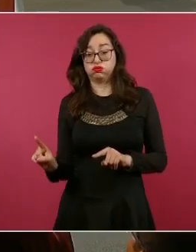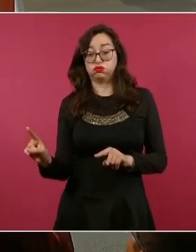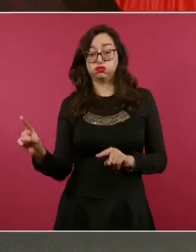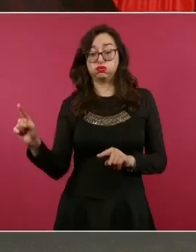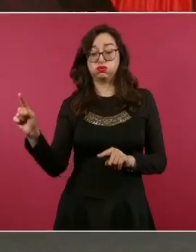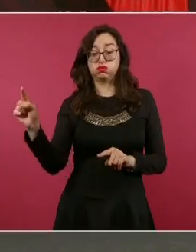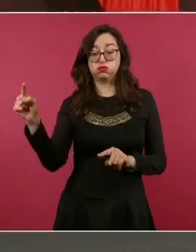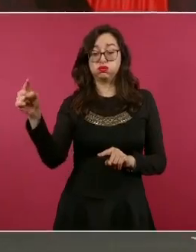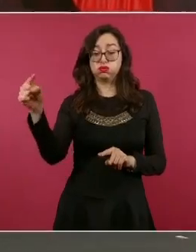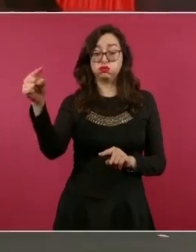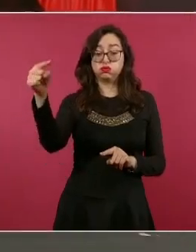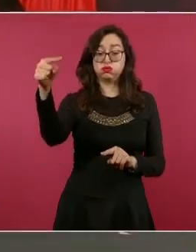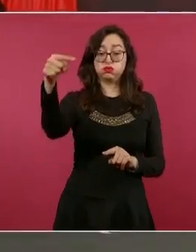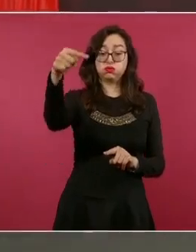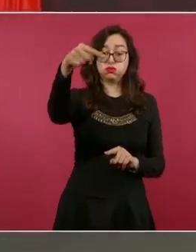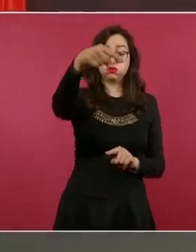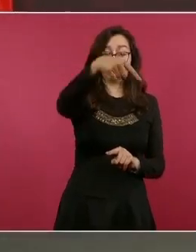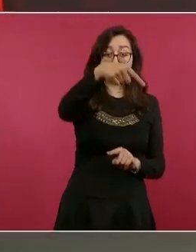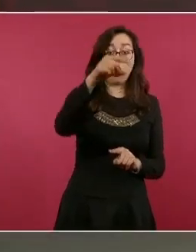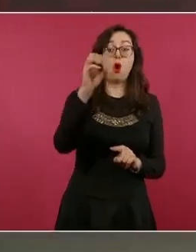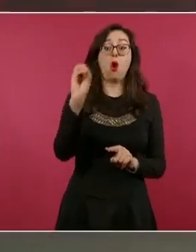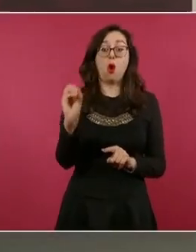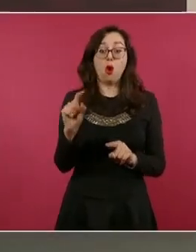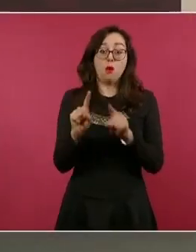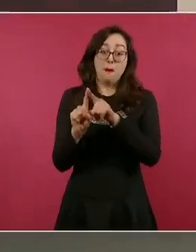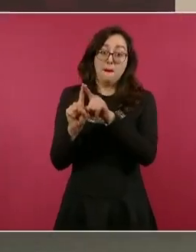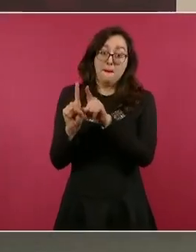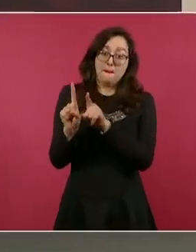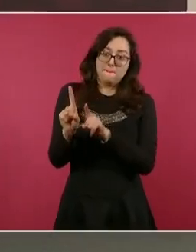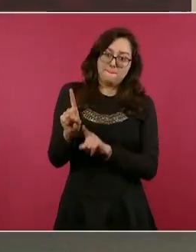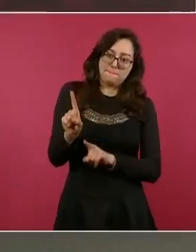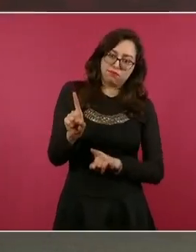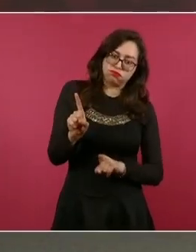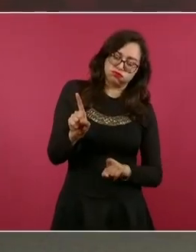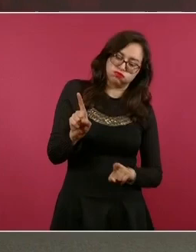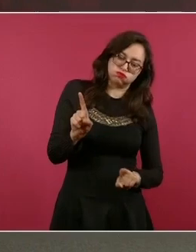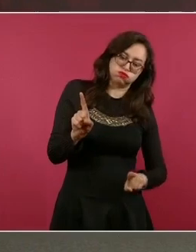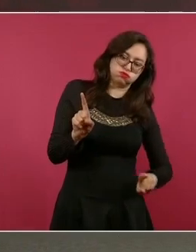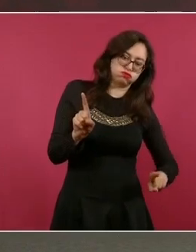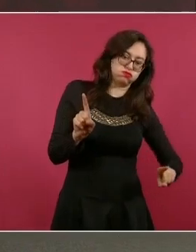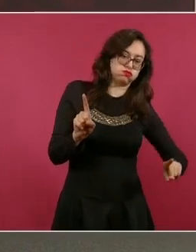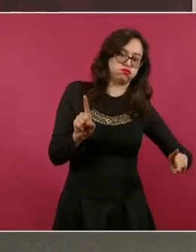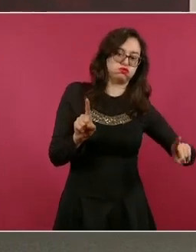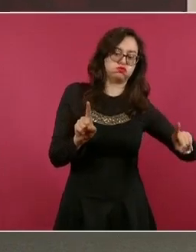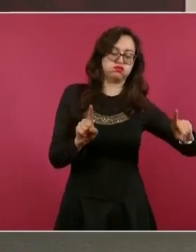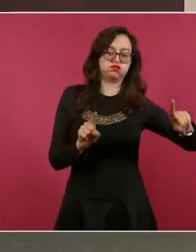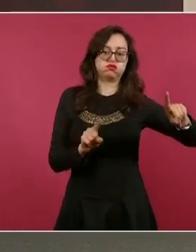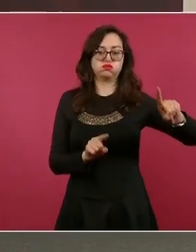Es una vuelta. O por la costa. De aquí tienen que bajar